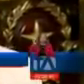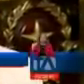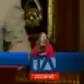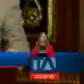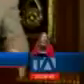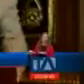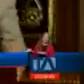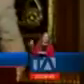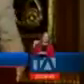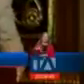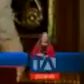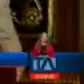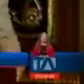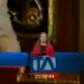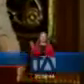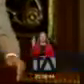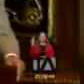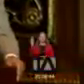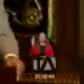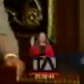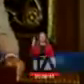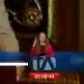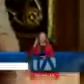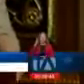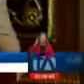de Olmedo. Alcaldesa,